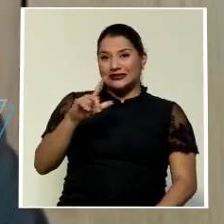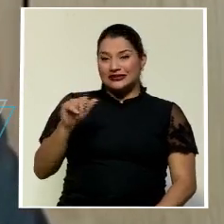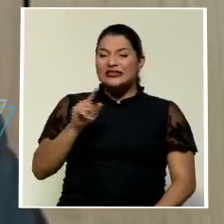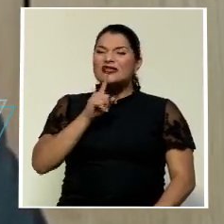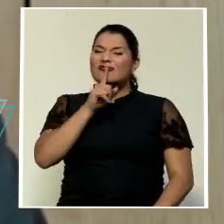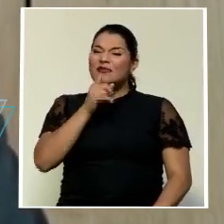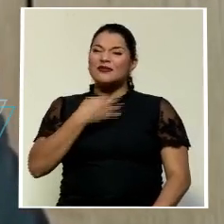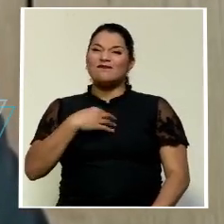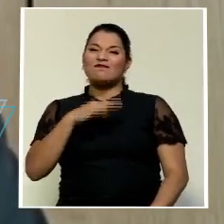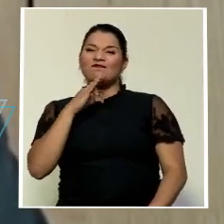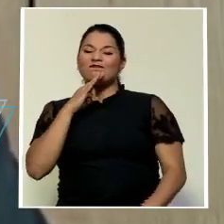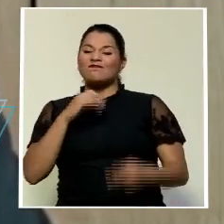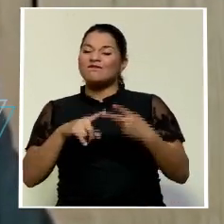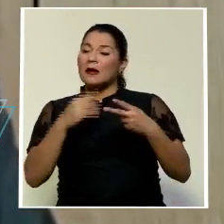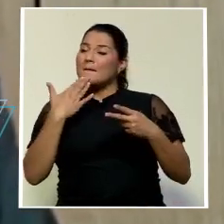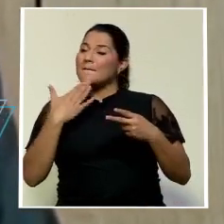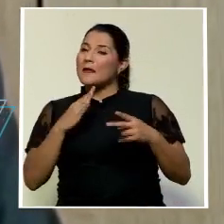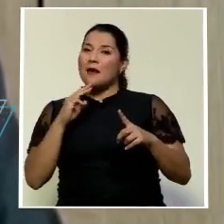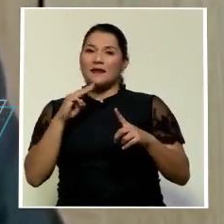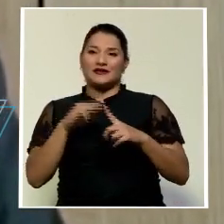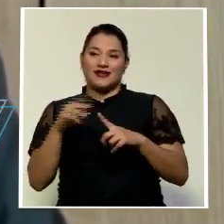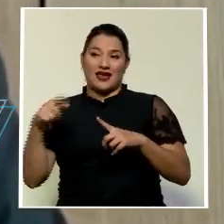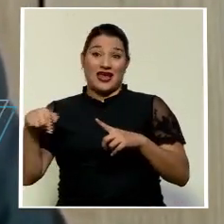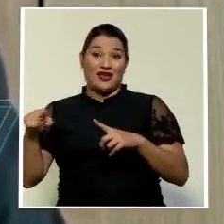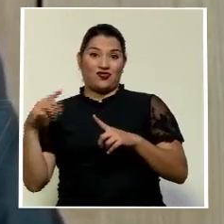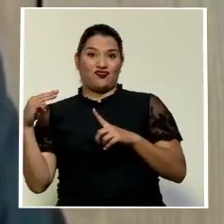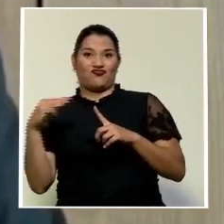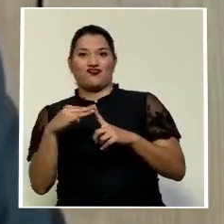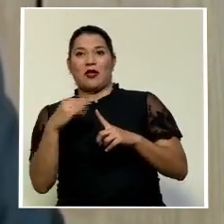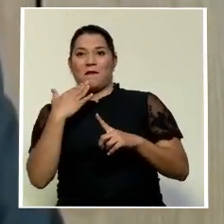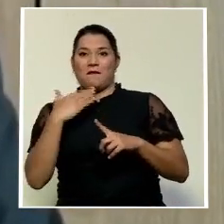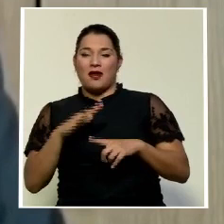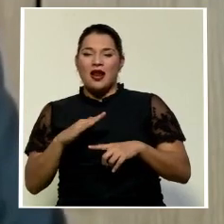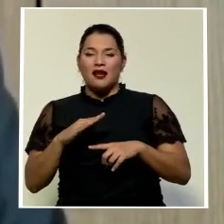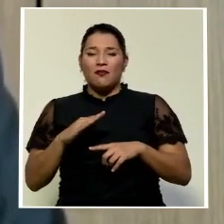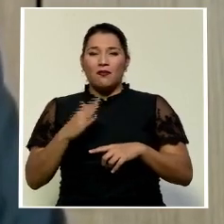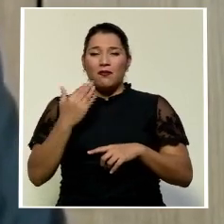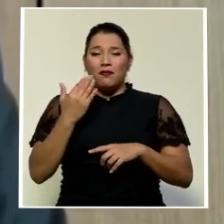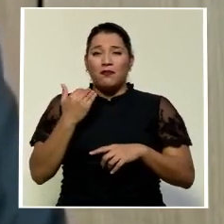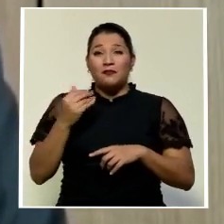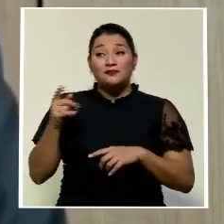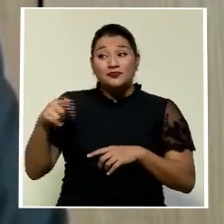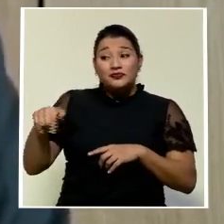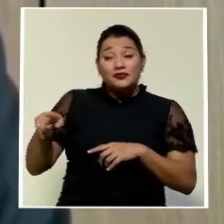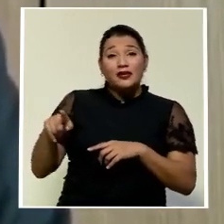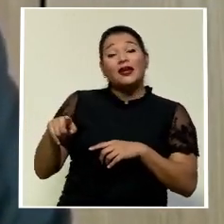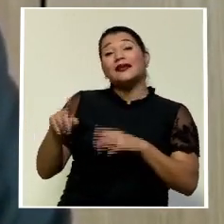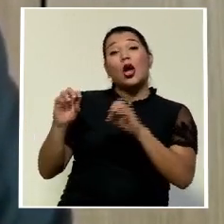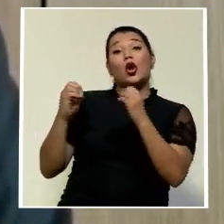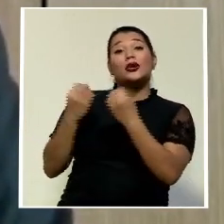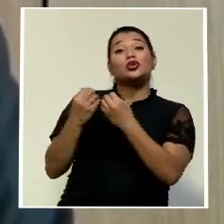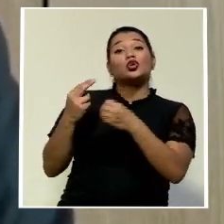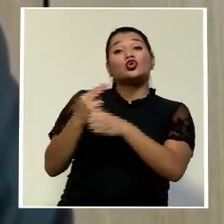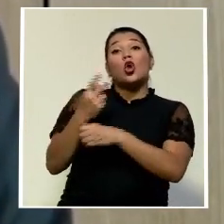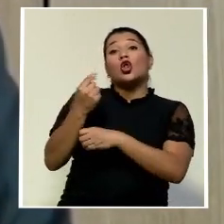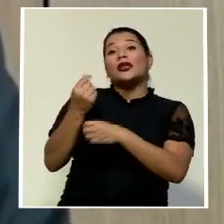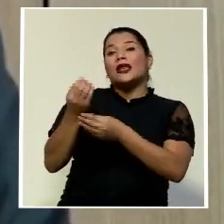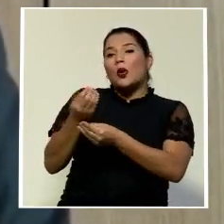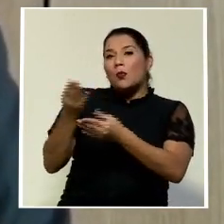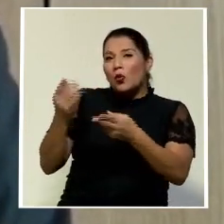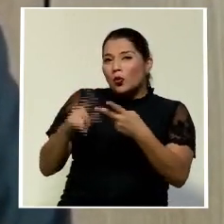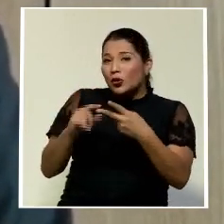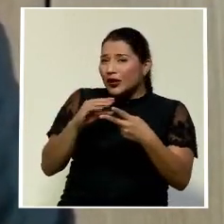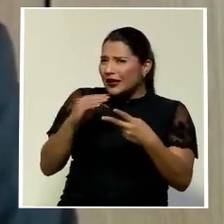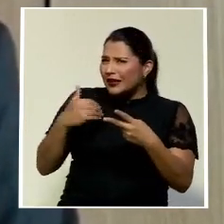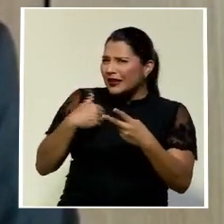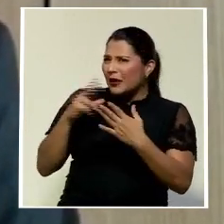pésimo mensaje y un mal precedente que una organización que haya ejecutado fondos públicos y que tienen obras con